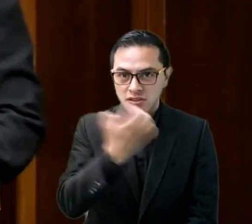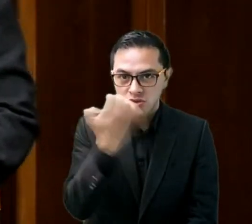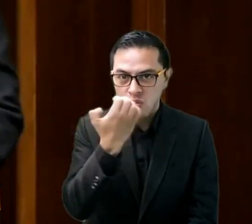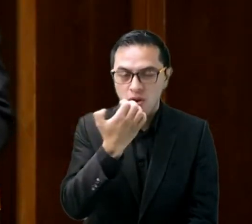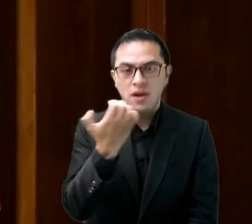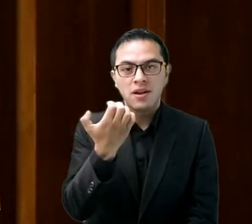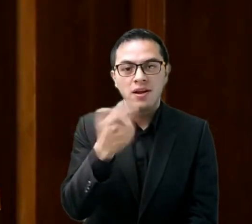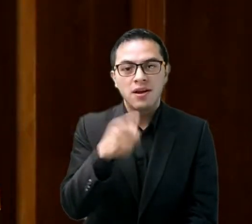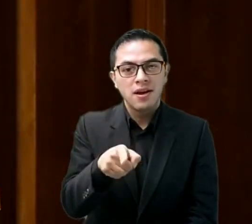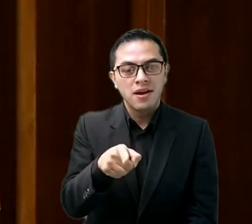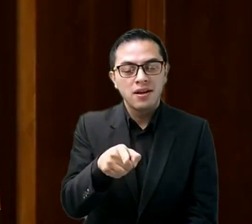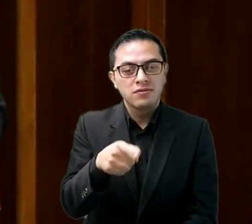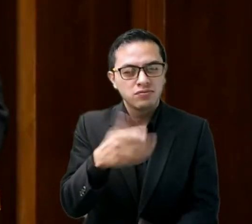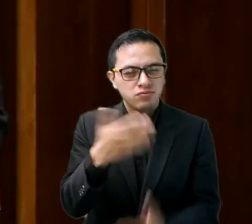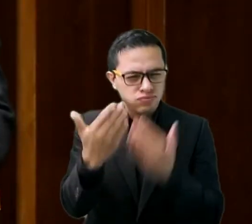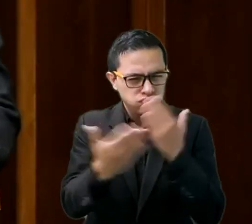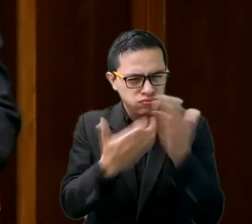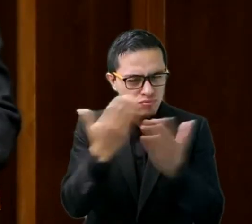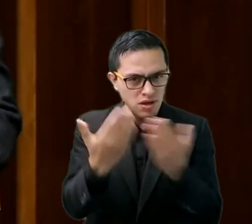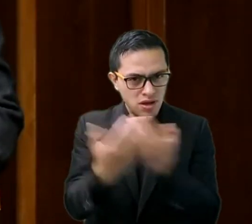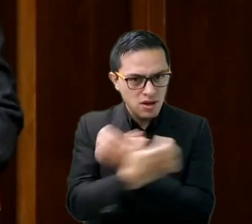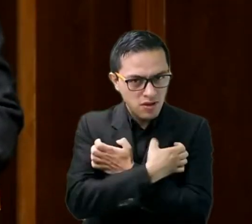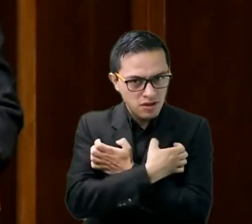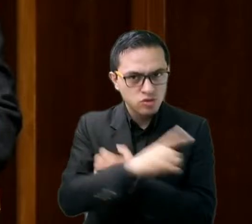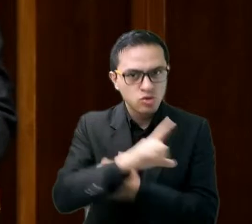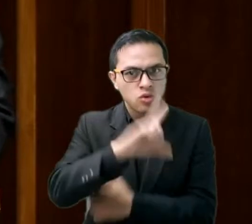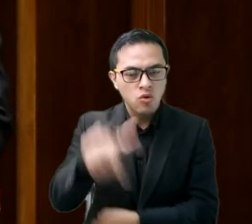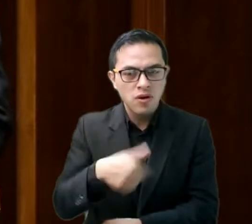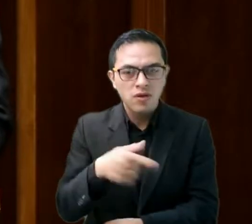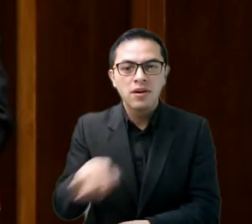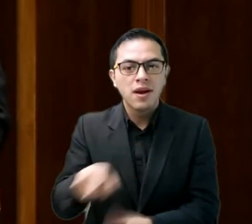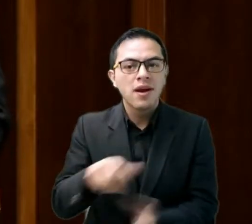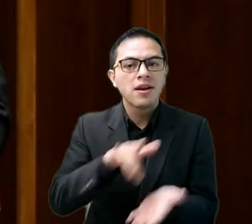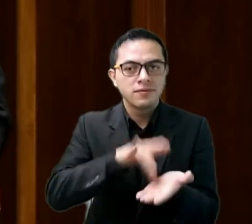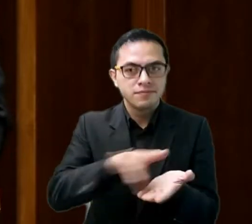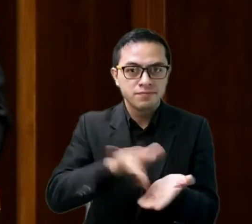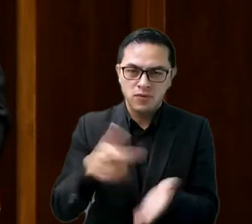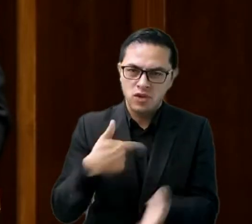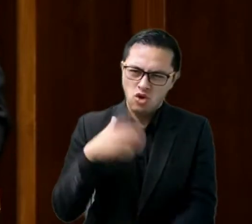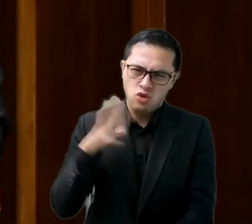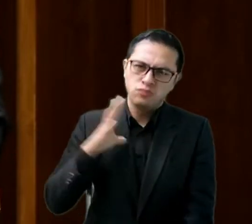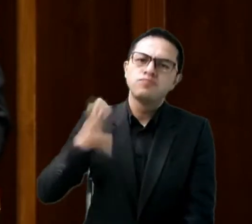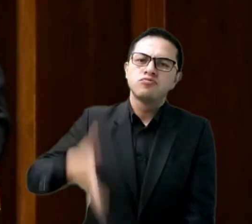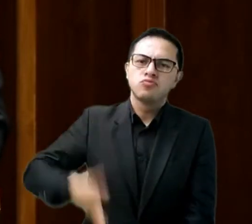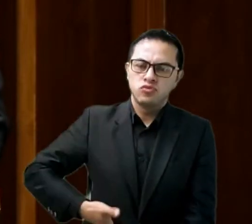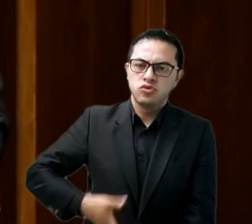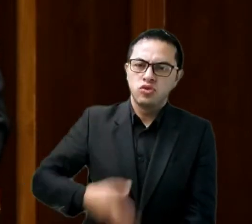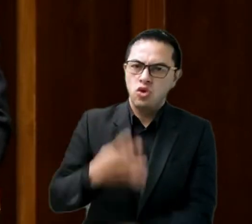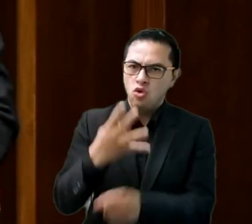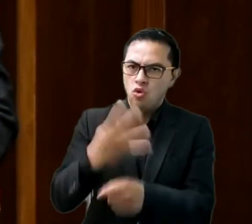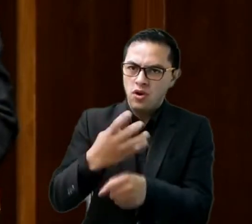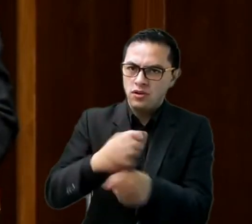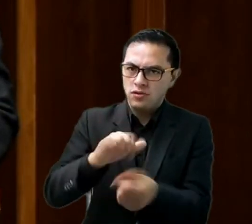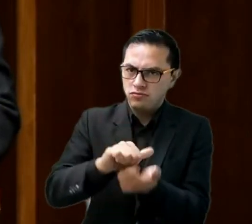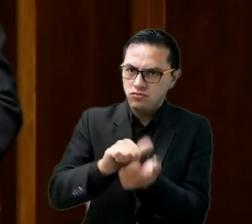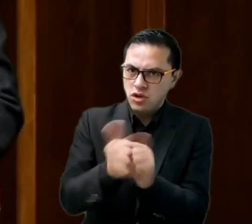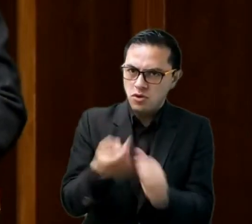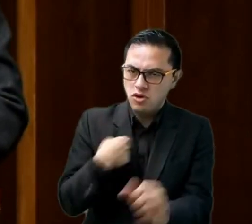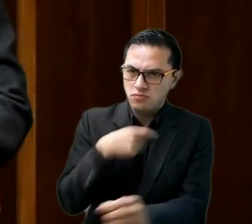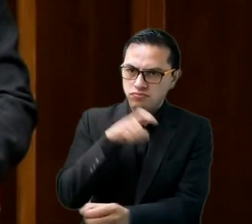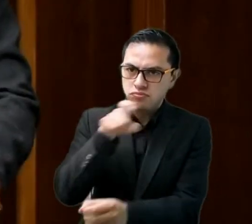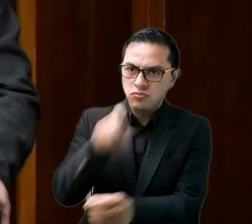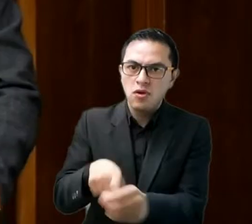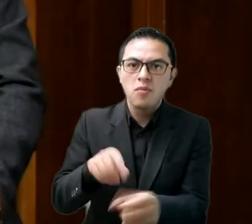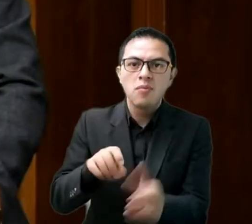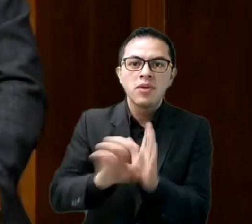muy orgulloso de ser parte de la Cuarta Transformación. Por ejemplo, yo digo que en este momento hay un